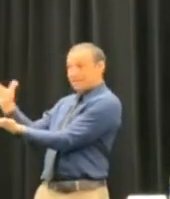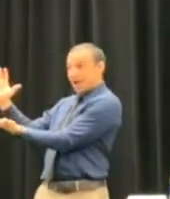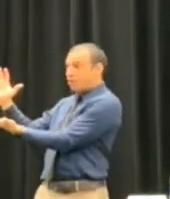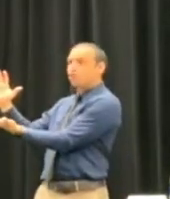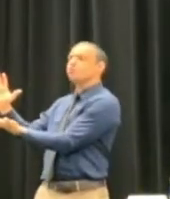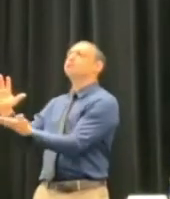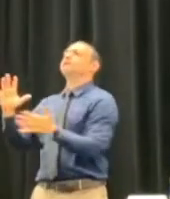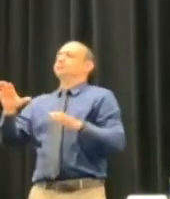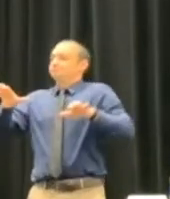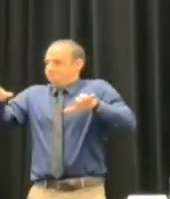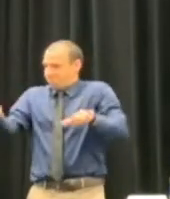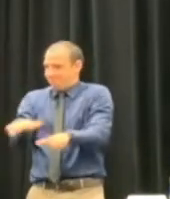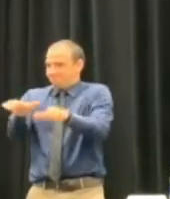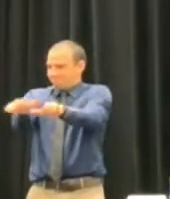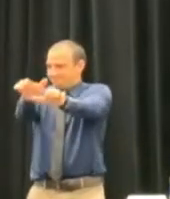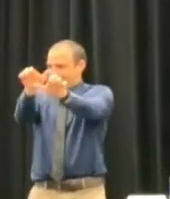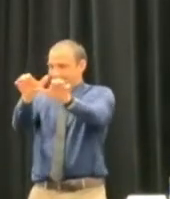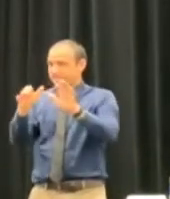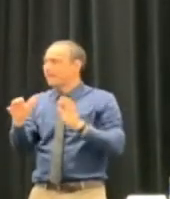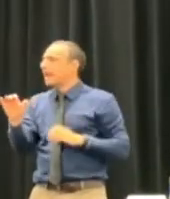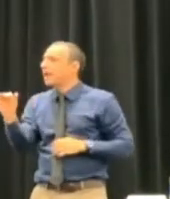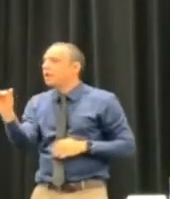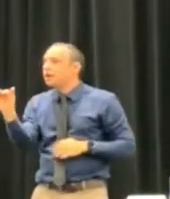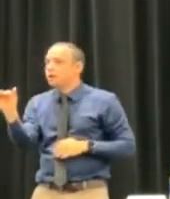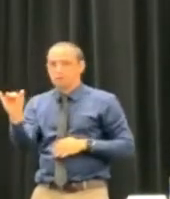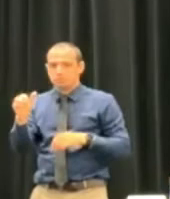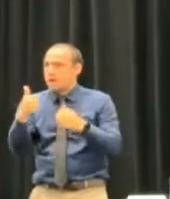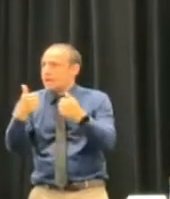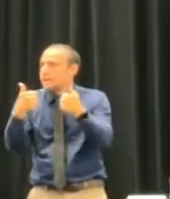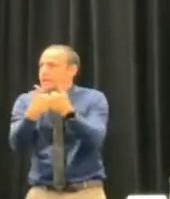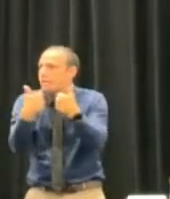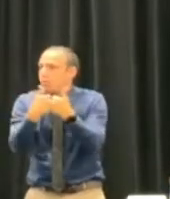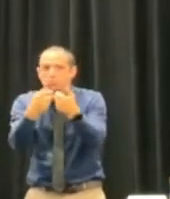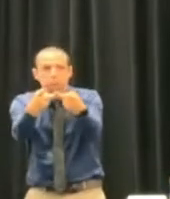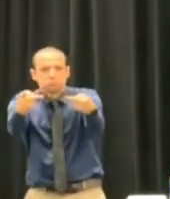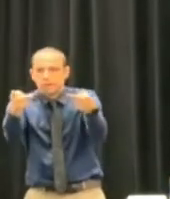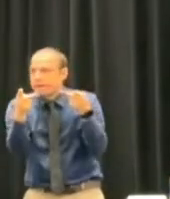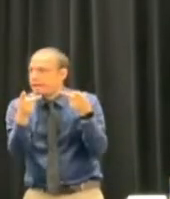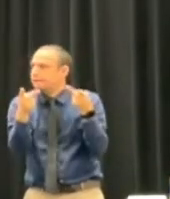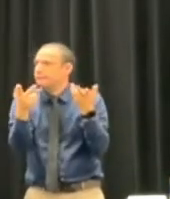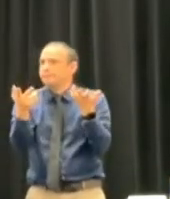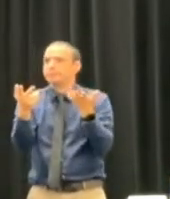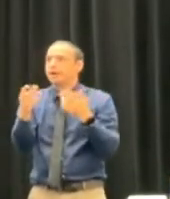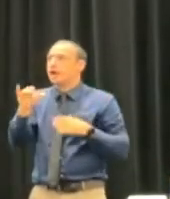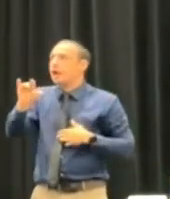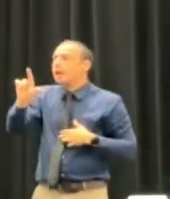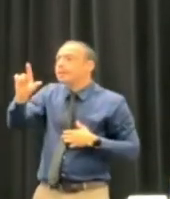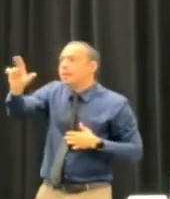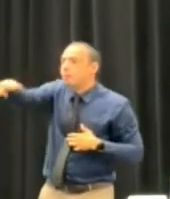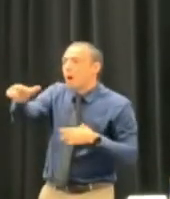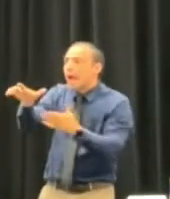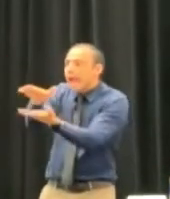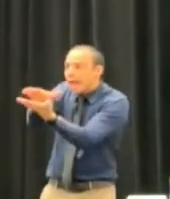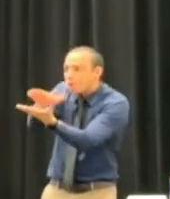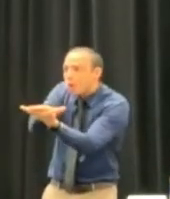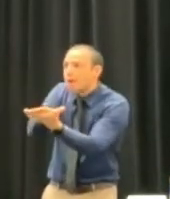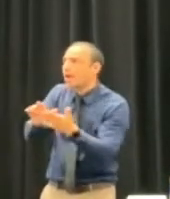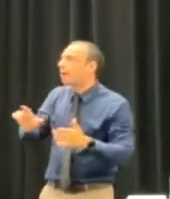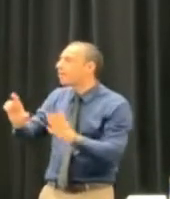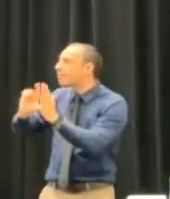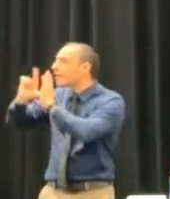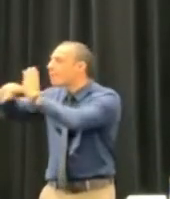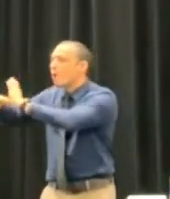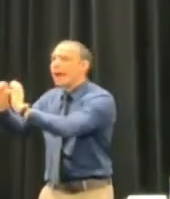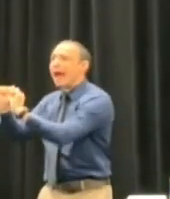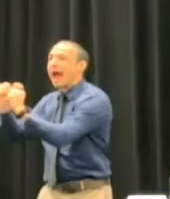comenzó con facilidad deportiva luego escuela y seguiremos con facilidades de gobierno infancias privadas para